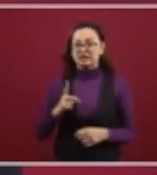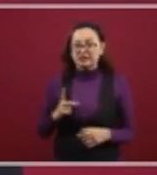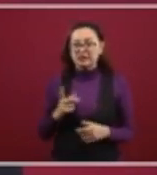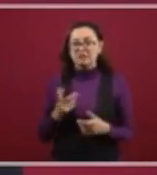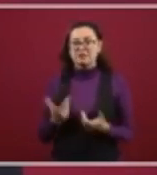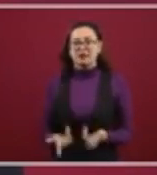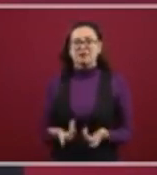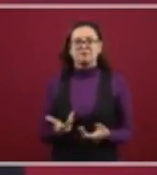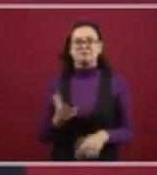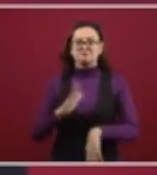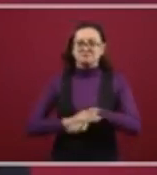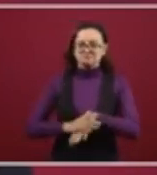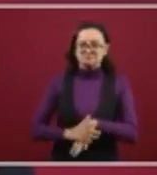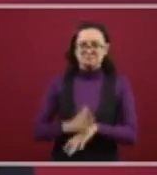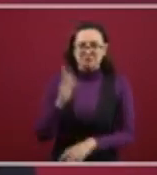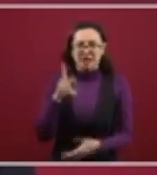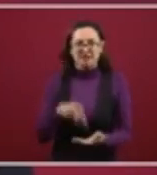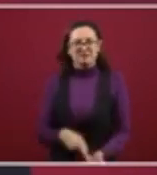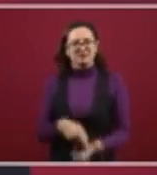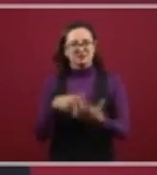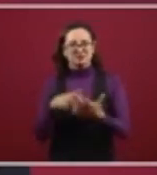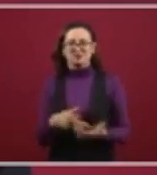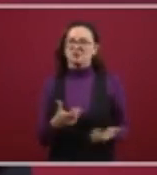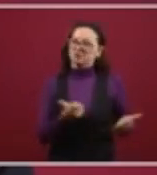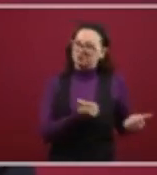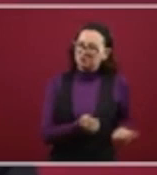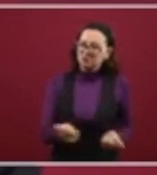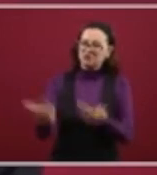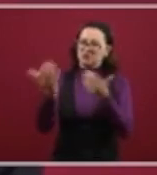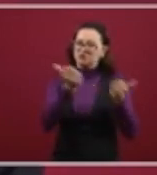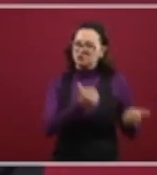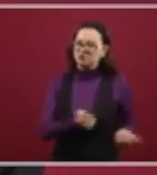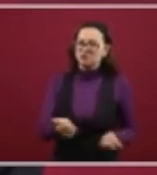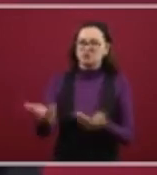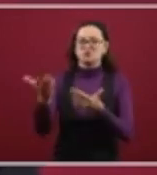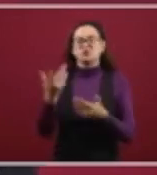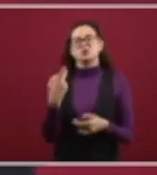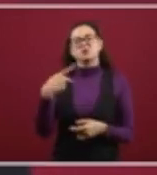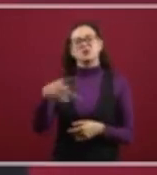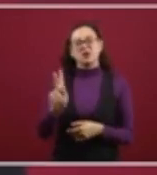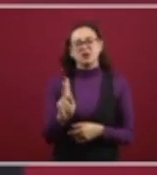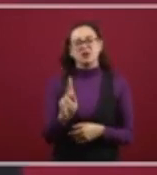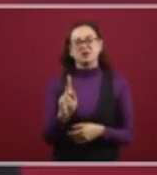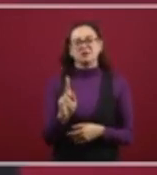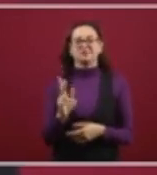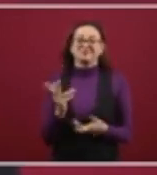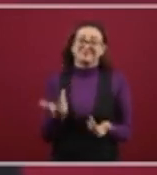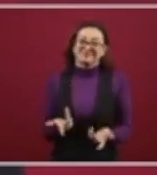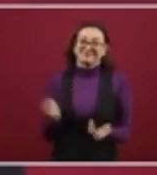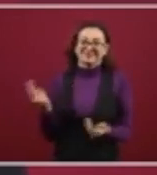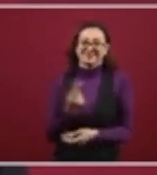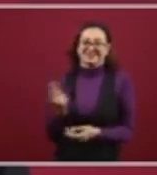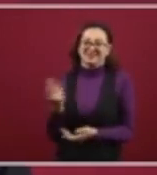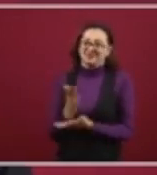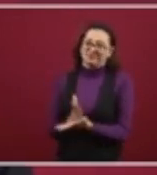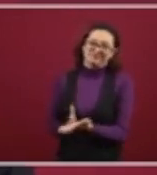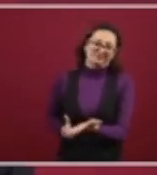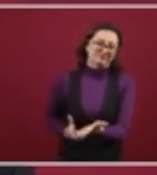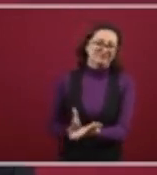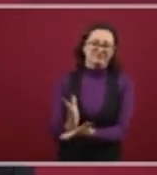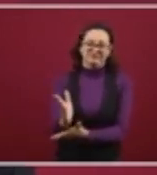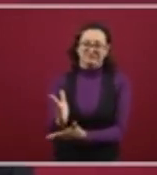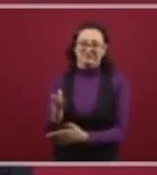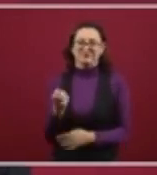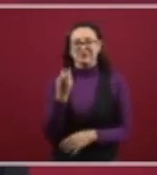algunas toneladas de fertilizante para esas regiones, pero va a estar mucho en función de que podamos tener el libre acceso. Ese